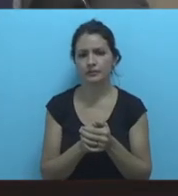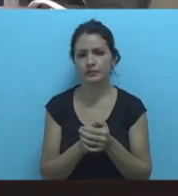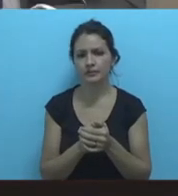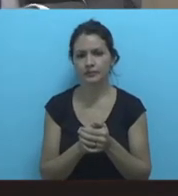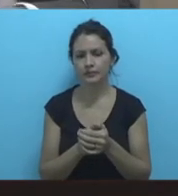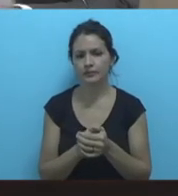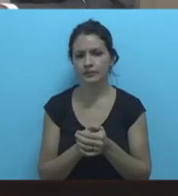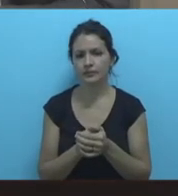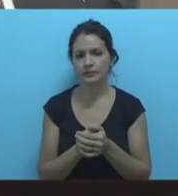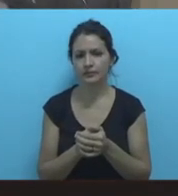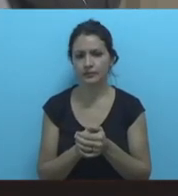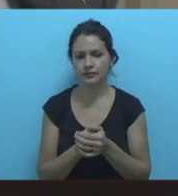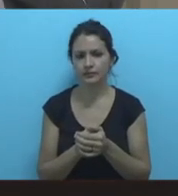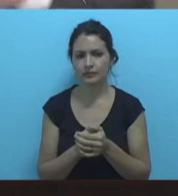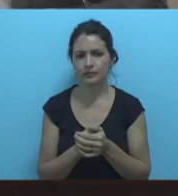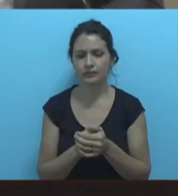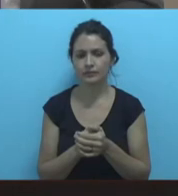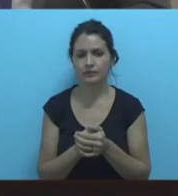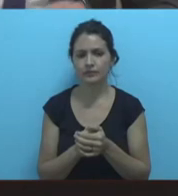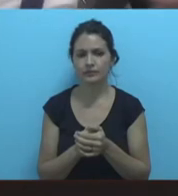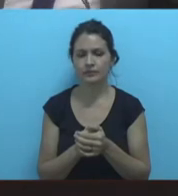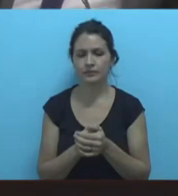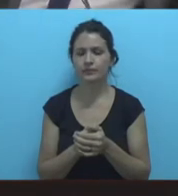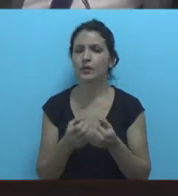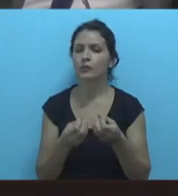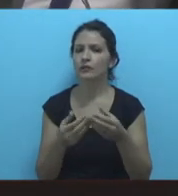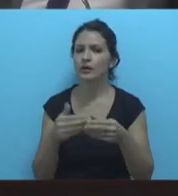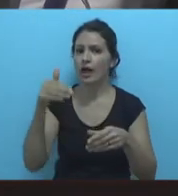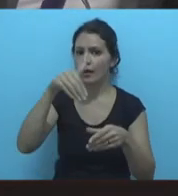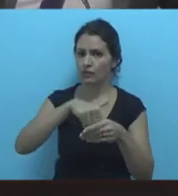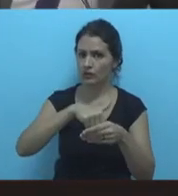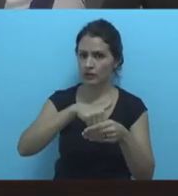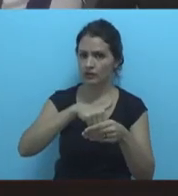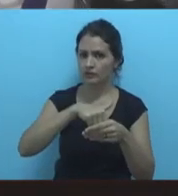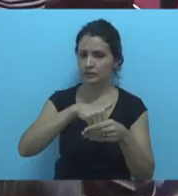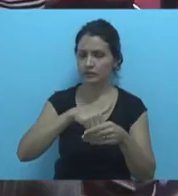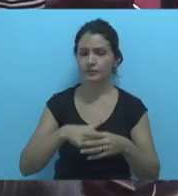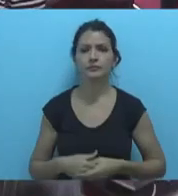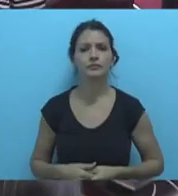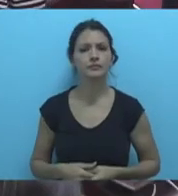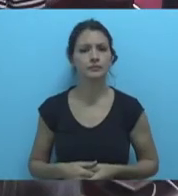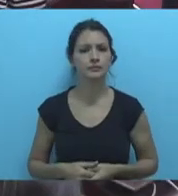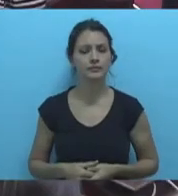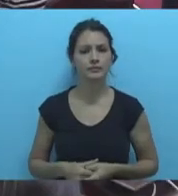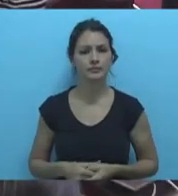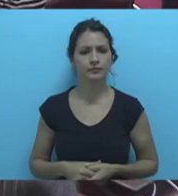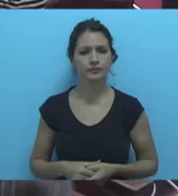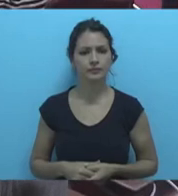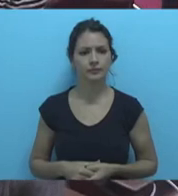año 2006. A consideración el proyecto de comunicación. Sí, presidente, señor